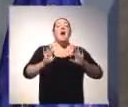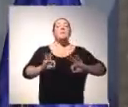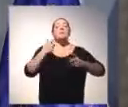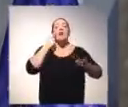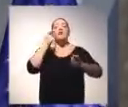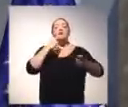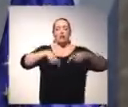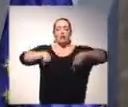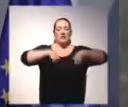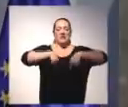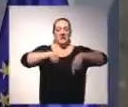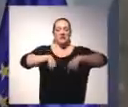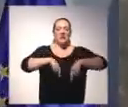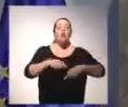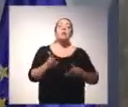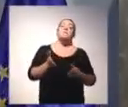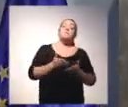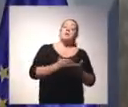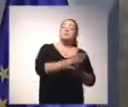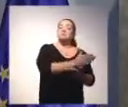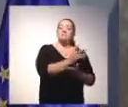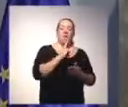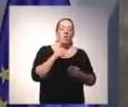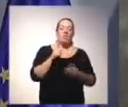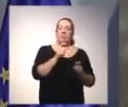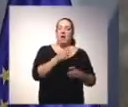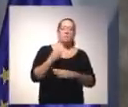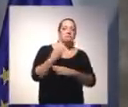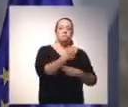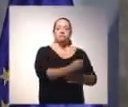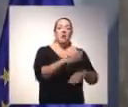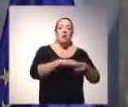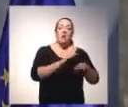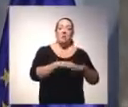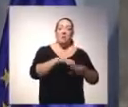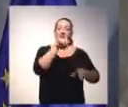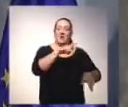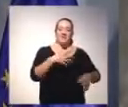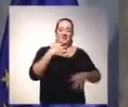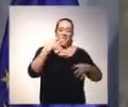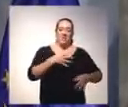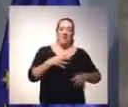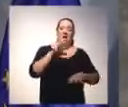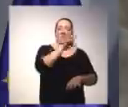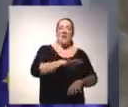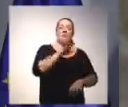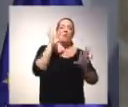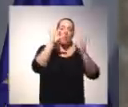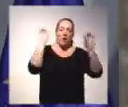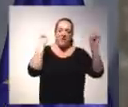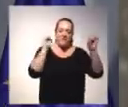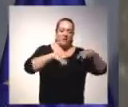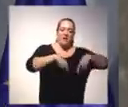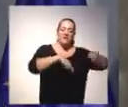control del tráfico. Por un lado, haremos un refuerzo o hincapié con los cuerpos y fuerzas de seguridad del Estado, en este caso con la Guardia Civil de